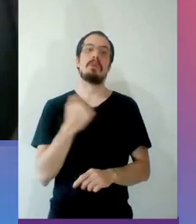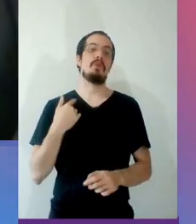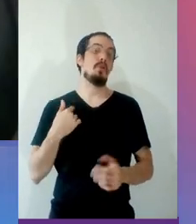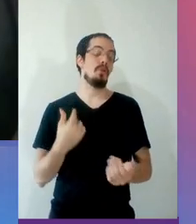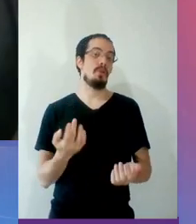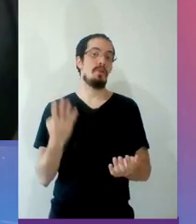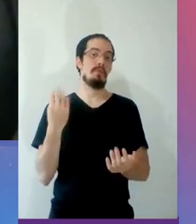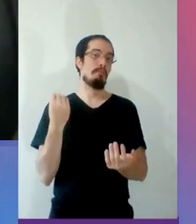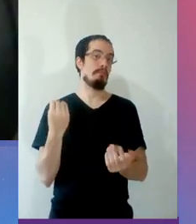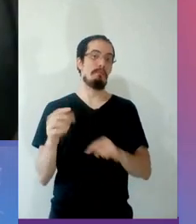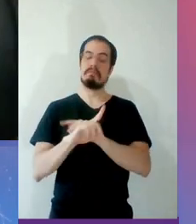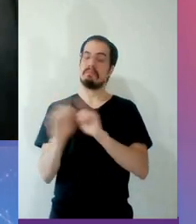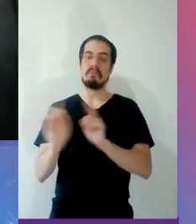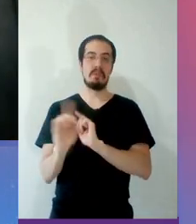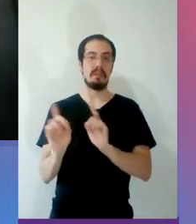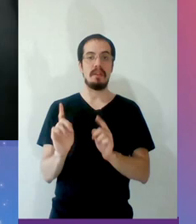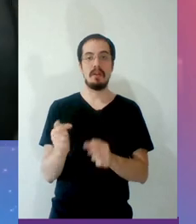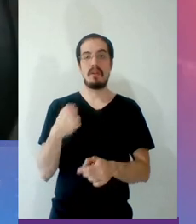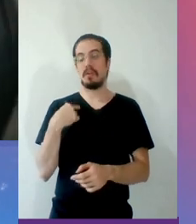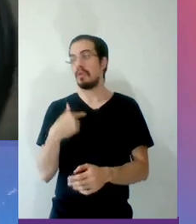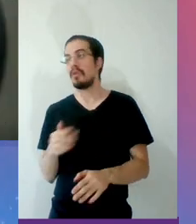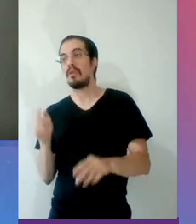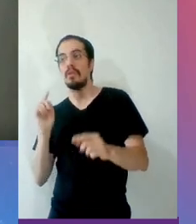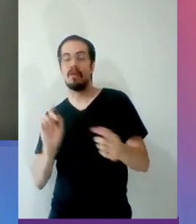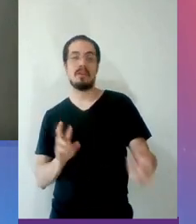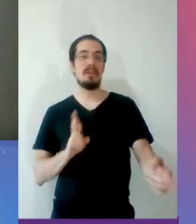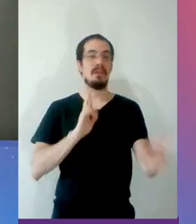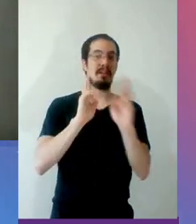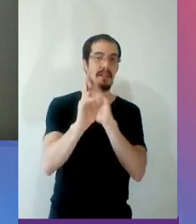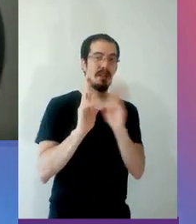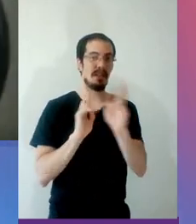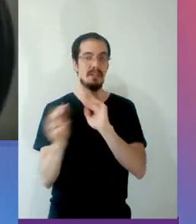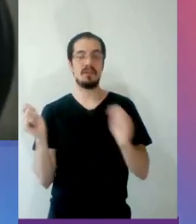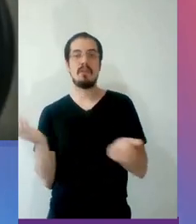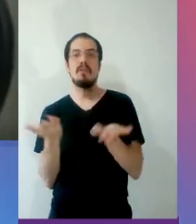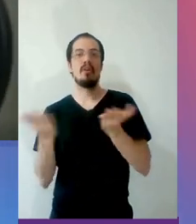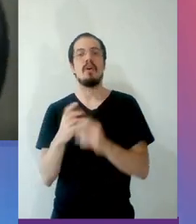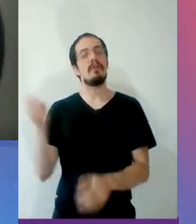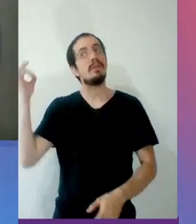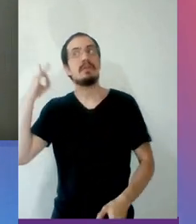mucho meterme, ni siquiera para saber muchas cosas, no importa.